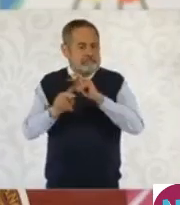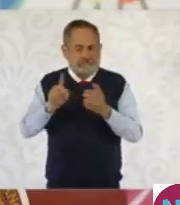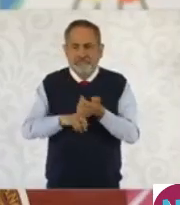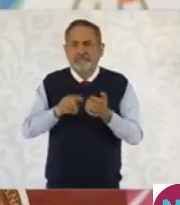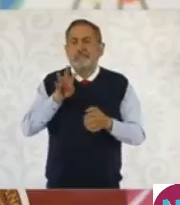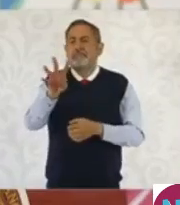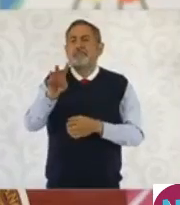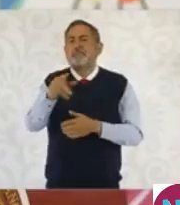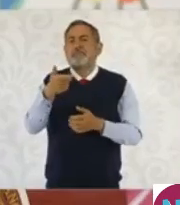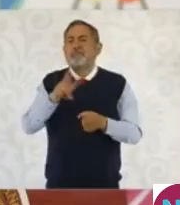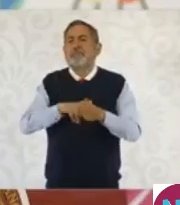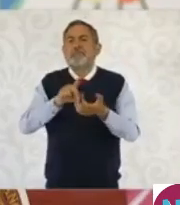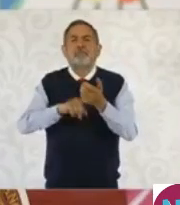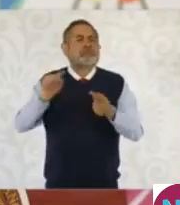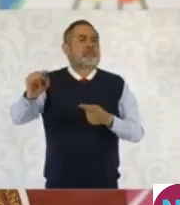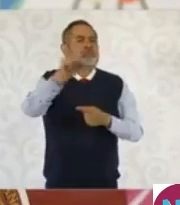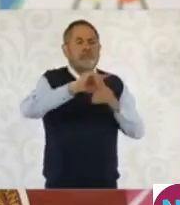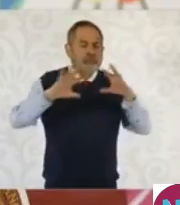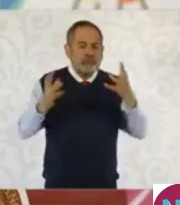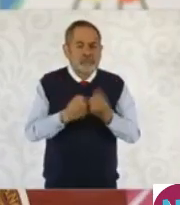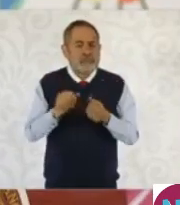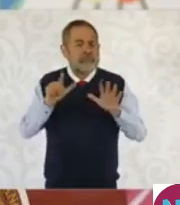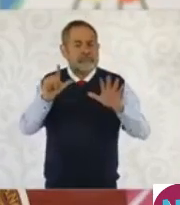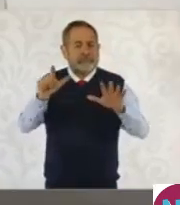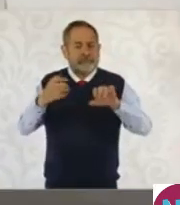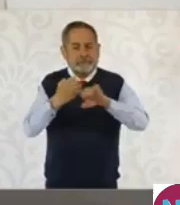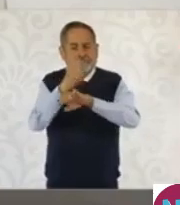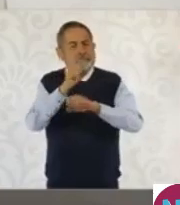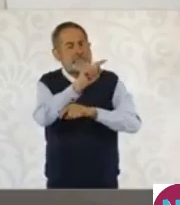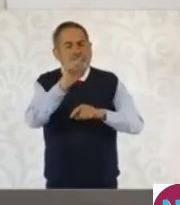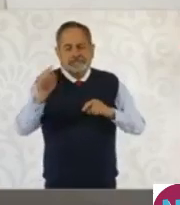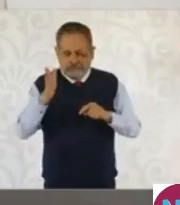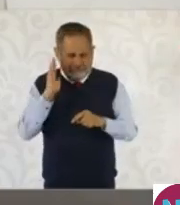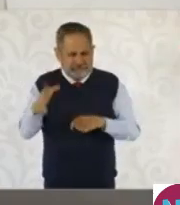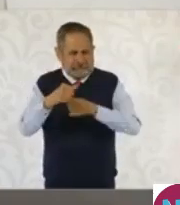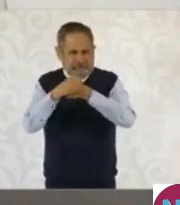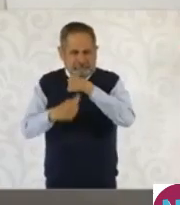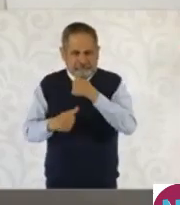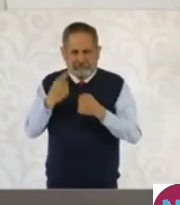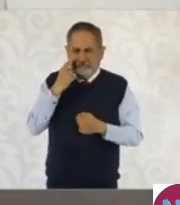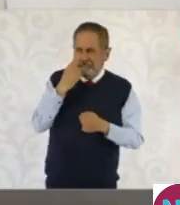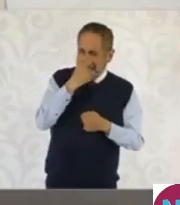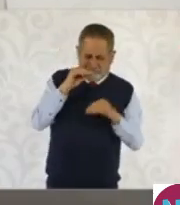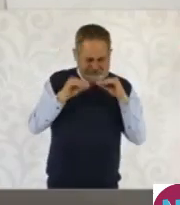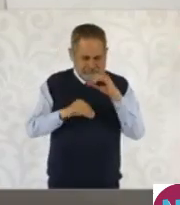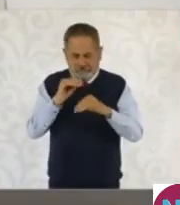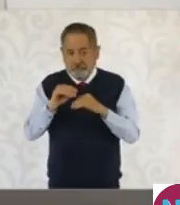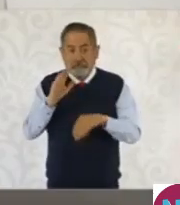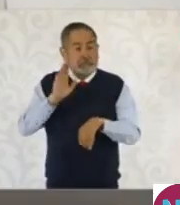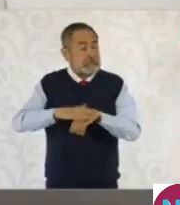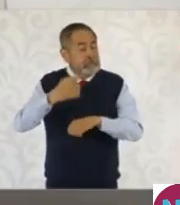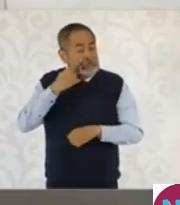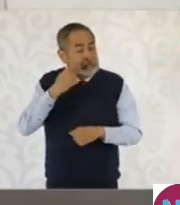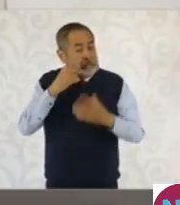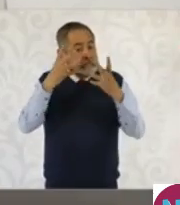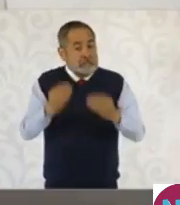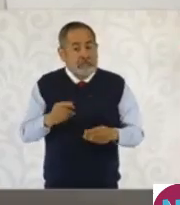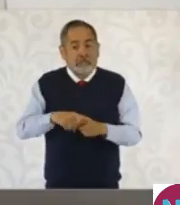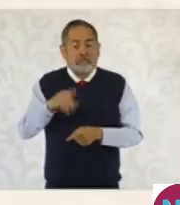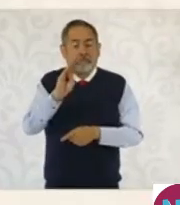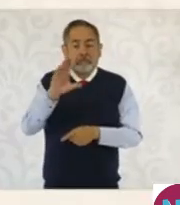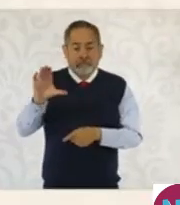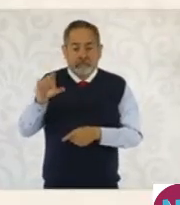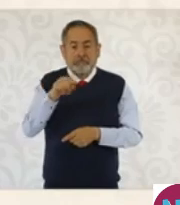médicas de 17 estados de la República. Aquí sobresale el caso de Baja California, donde se hicieron